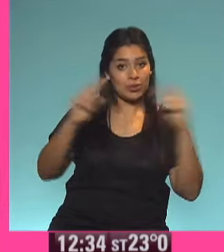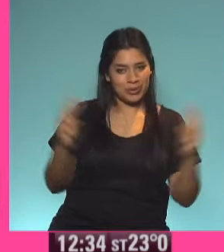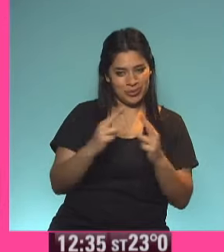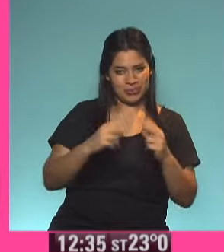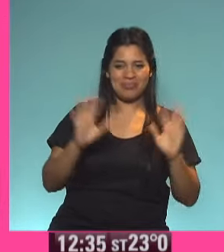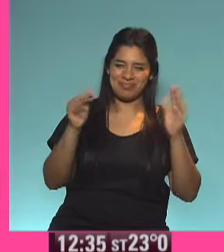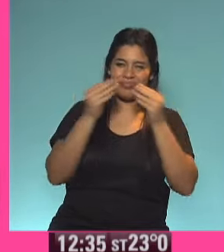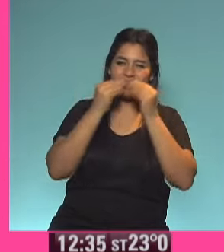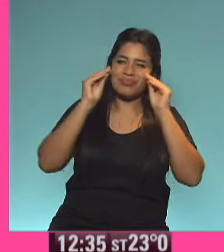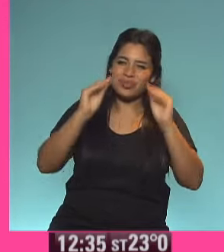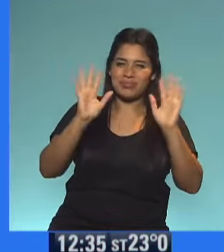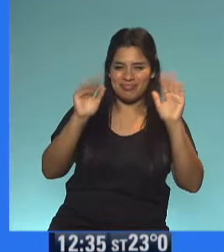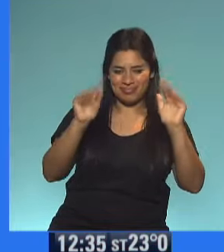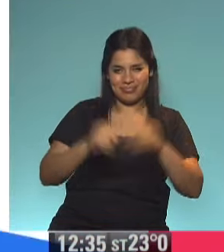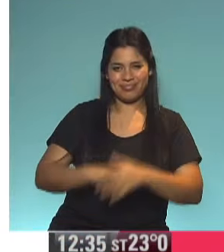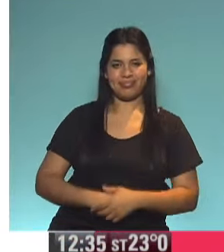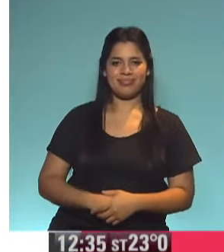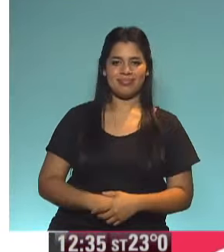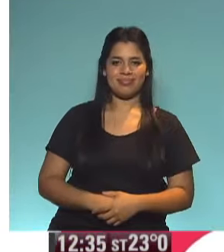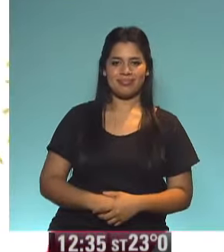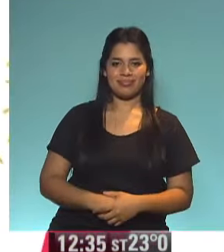Dale, un beso grande, que estén bien.